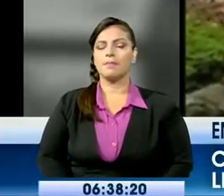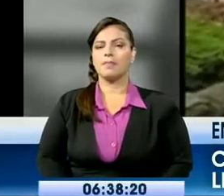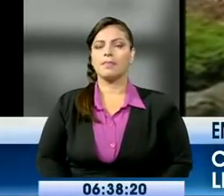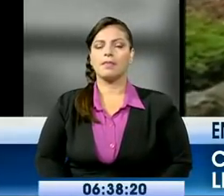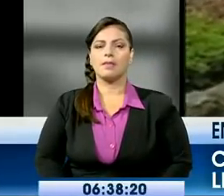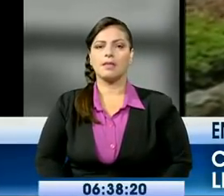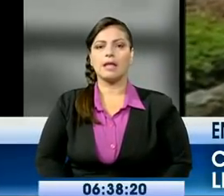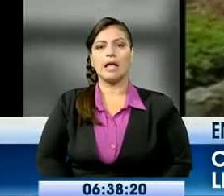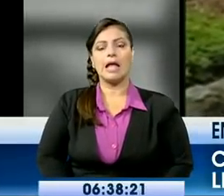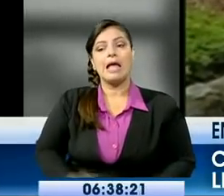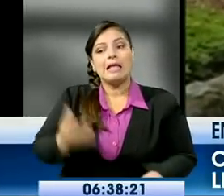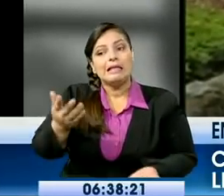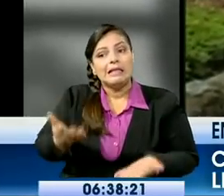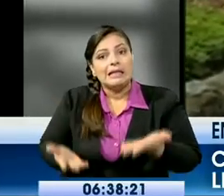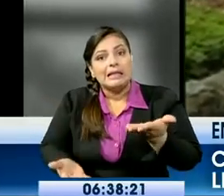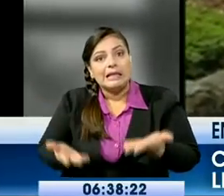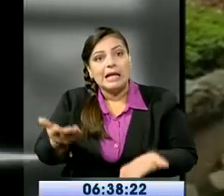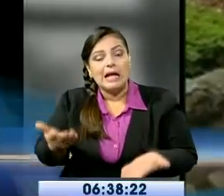Posiblemente.